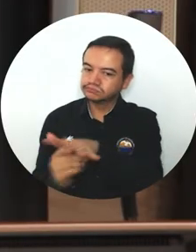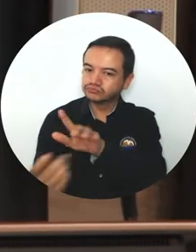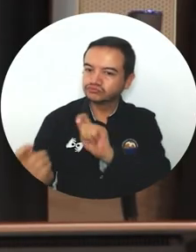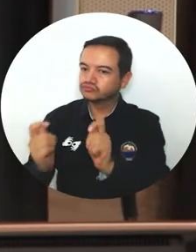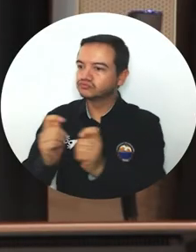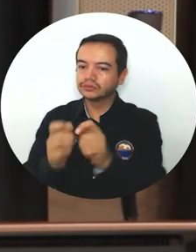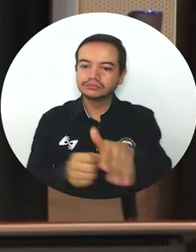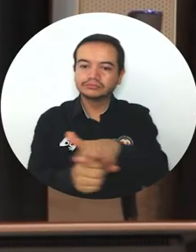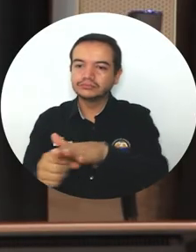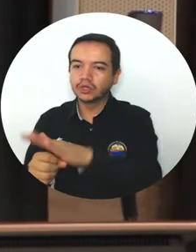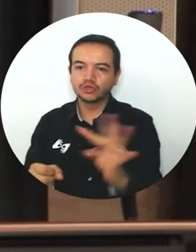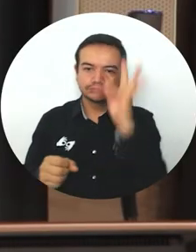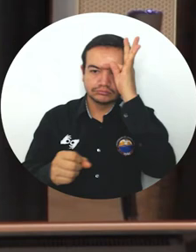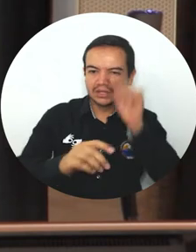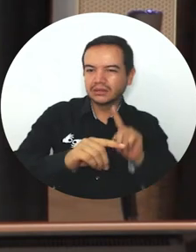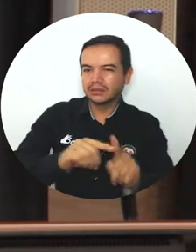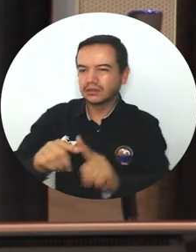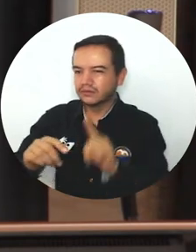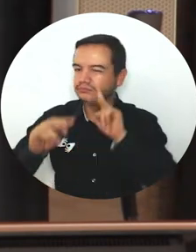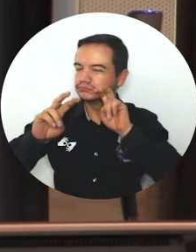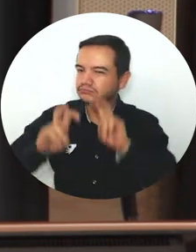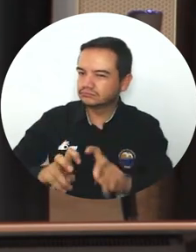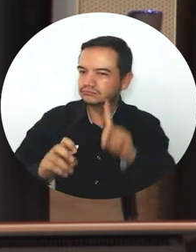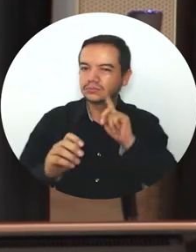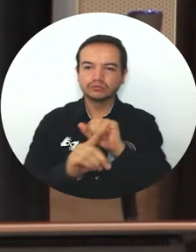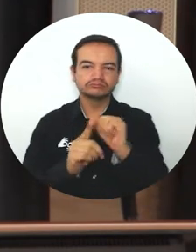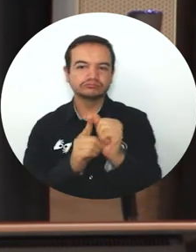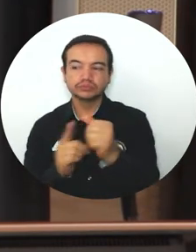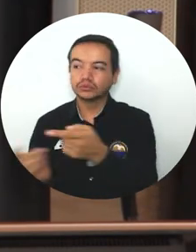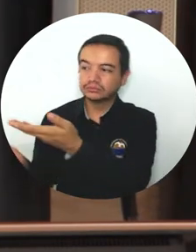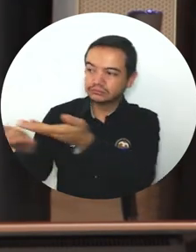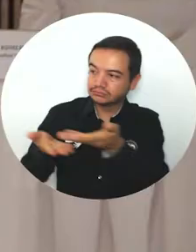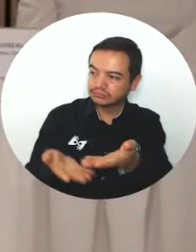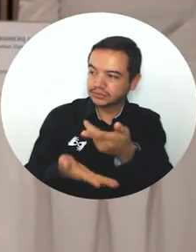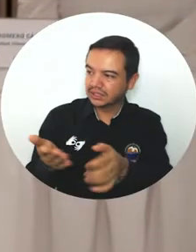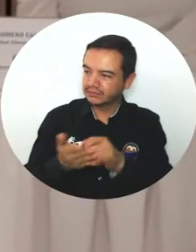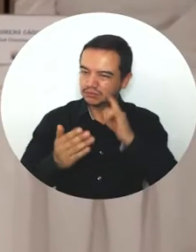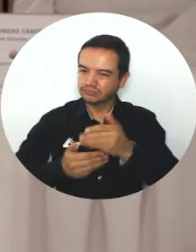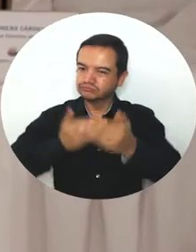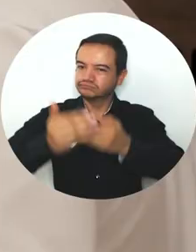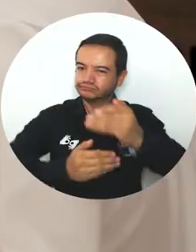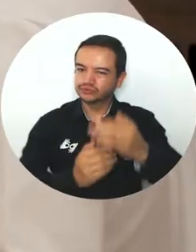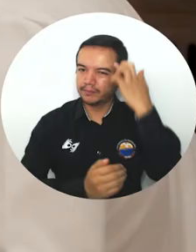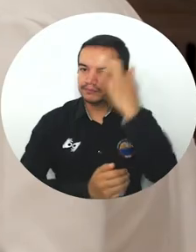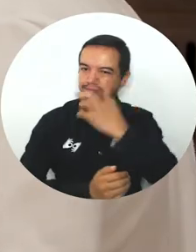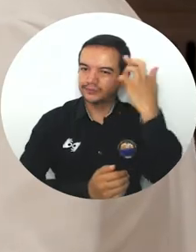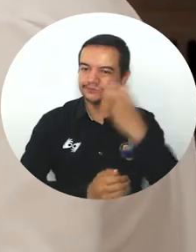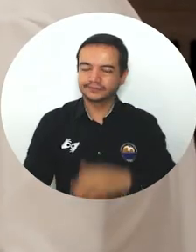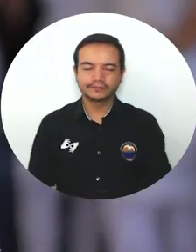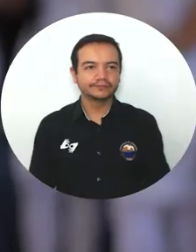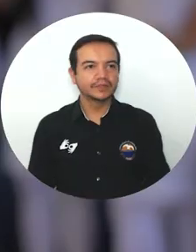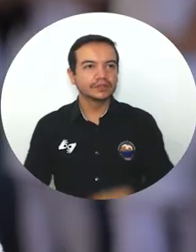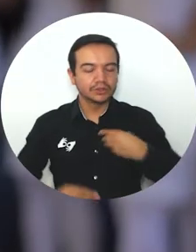entornos hospitalarios, comunitarios, de investigación, donde se van a desarrollar como profesionales de enfermería. Un encuentro de muchas emociones y